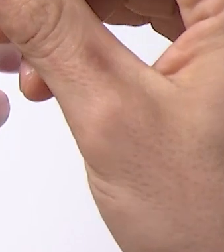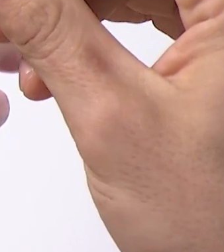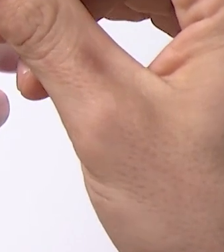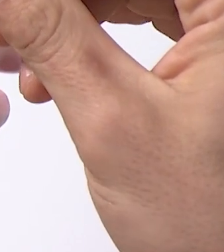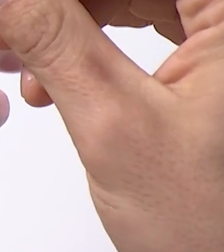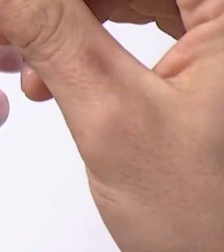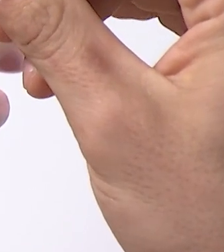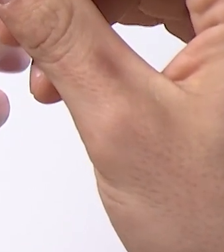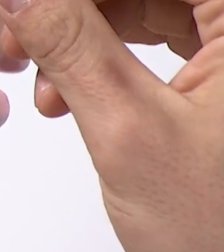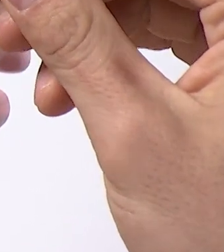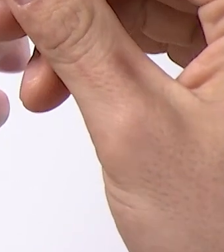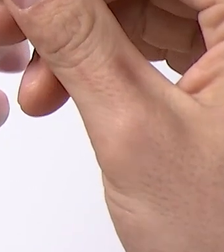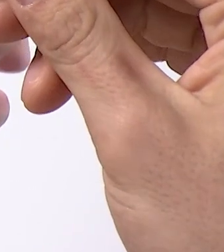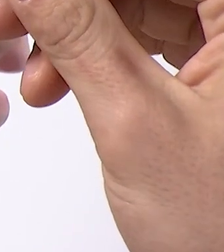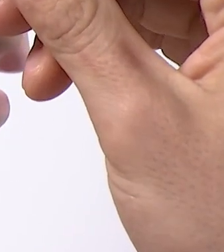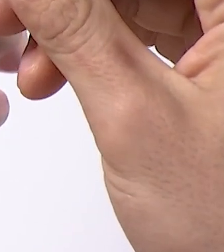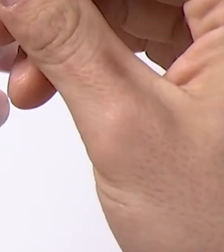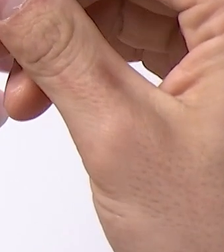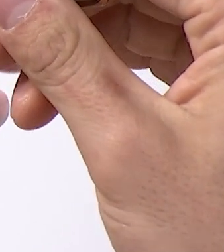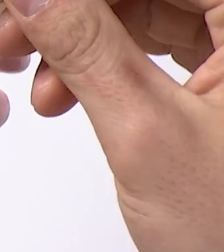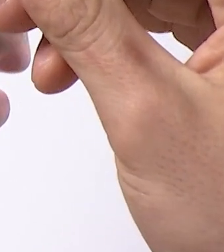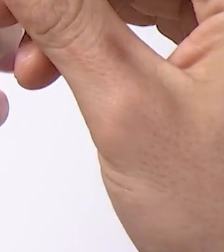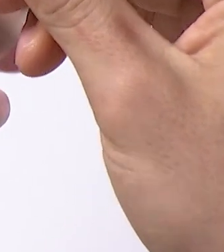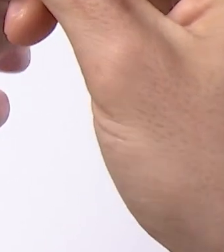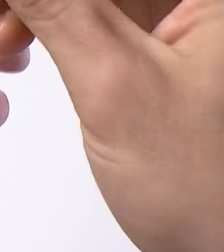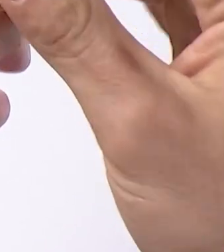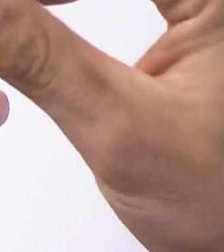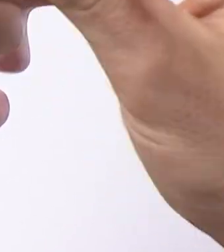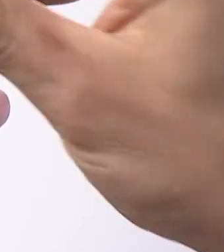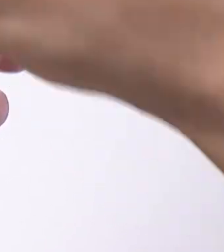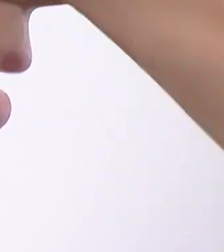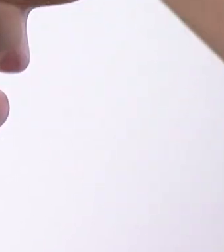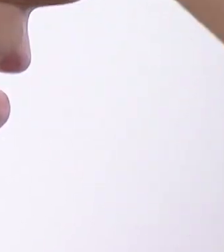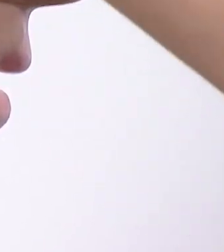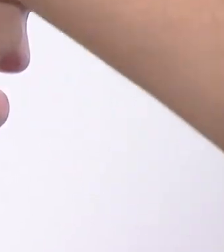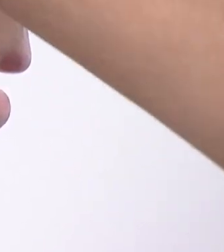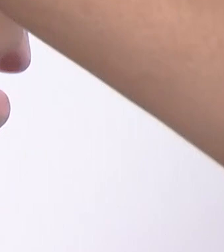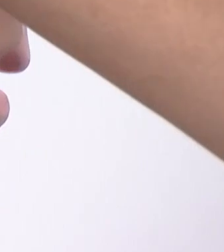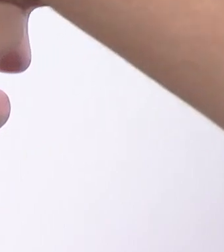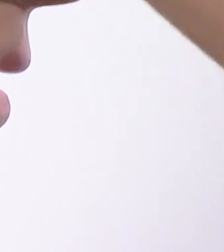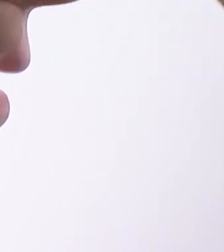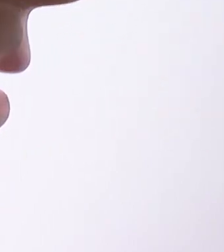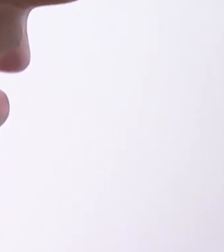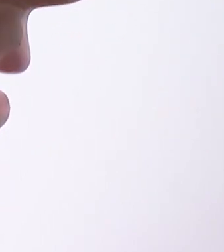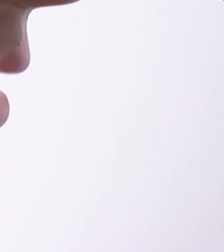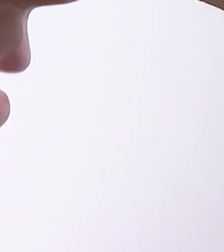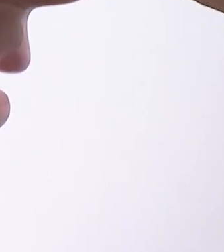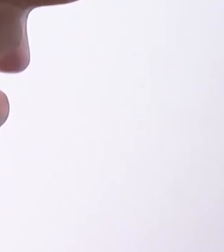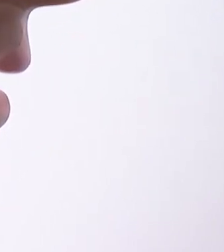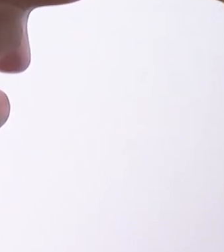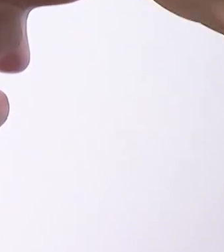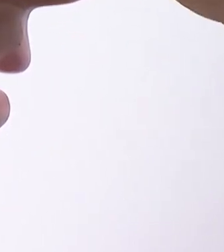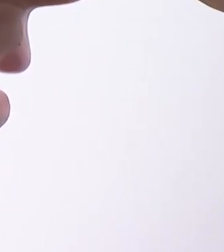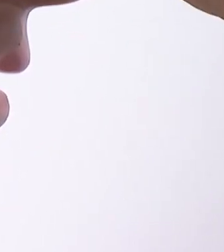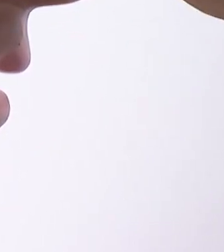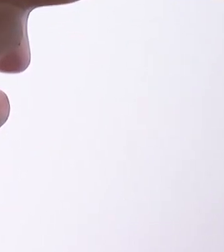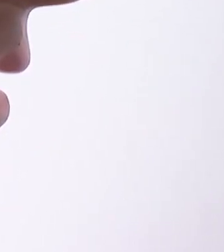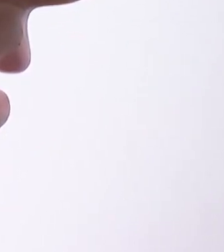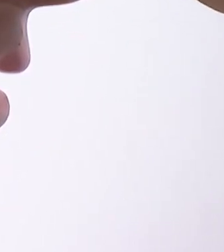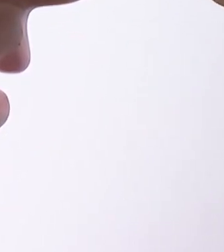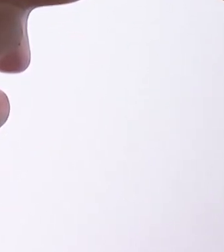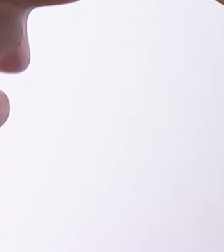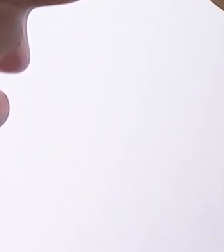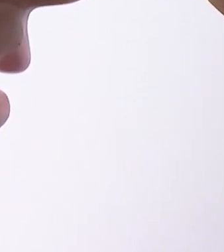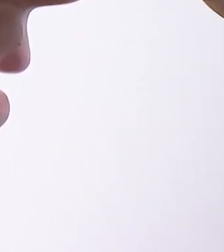estar asociada a los mareos y a los desequilibrios, porque es la representación de, digamos que de la parte de atrás del cerebro, donde se encuentra unido